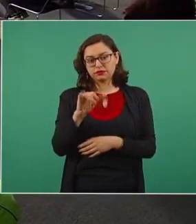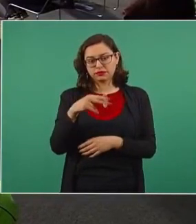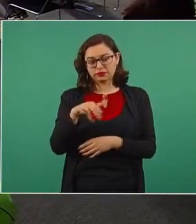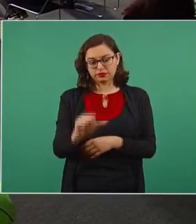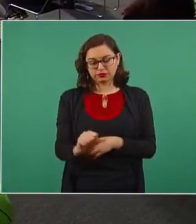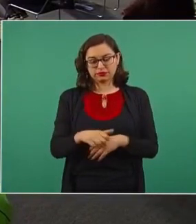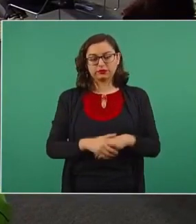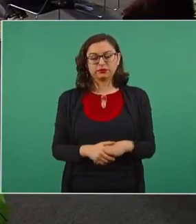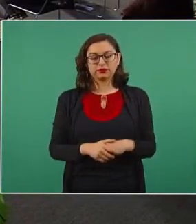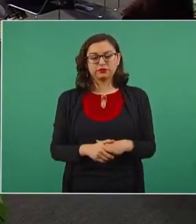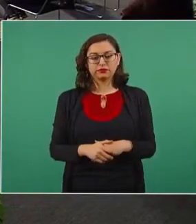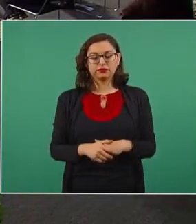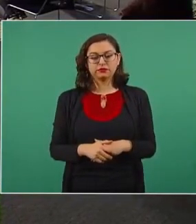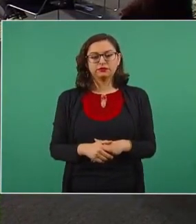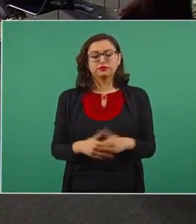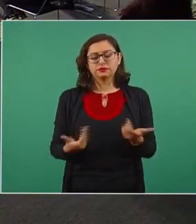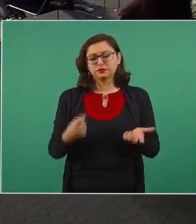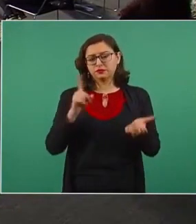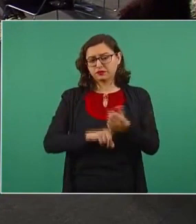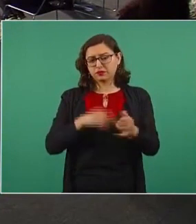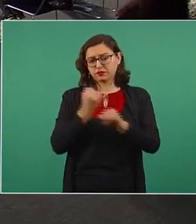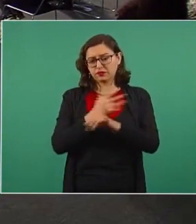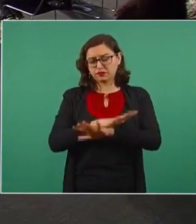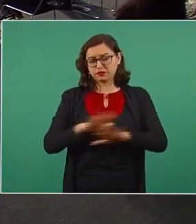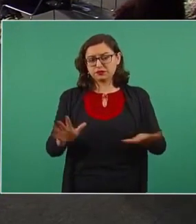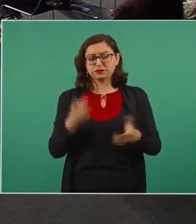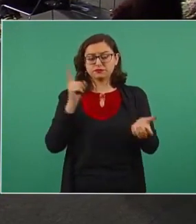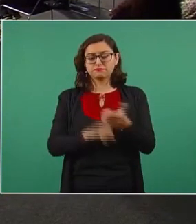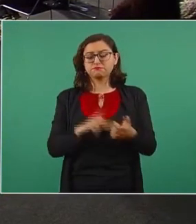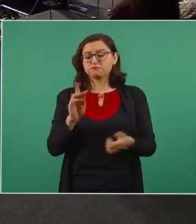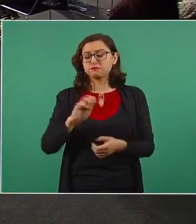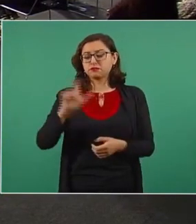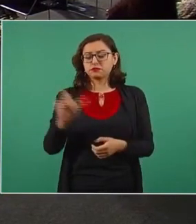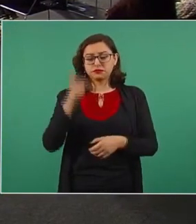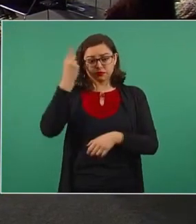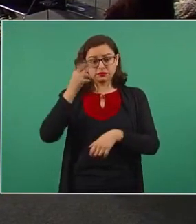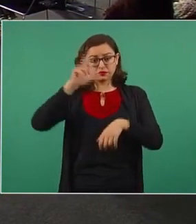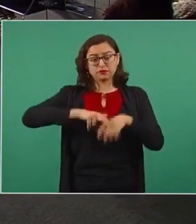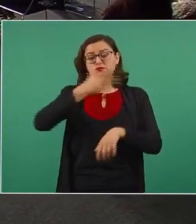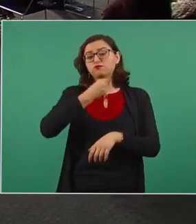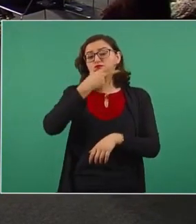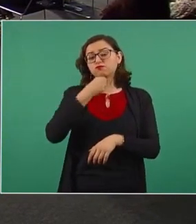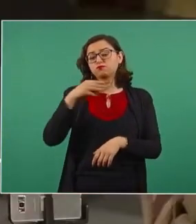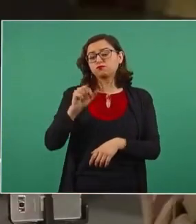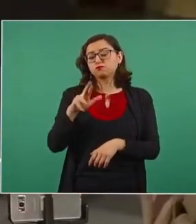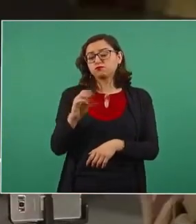información de que el director corporativo de Administración de Petróleos Mexicanos, Marcos